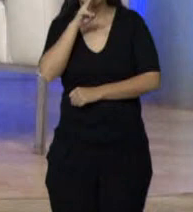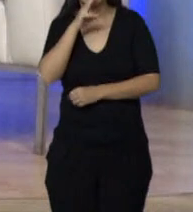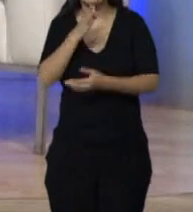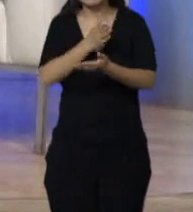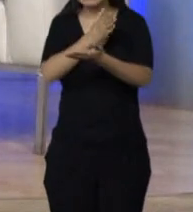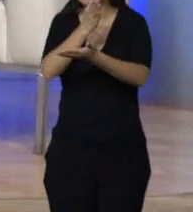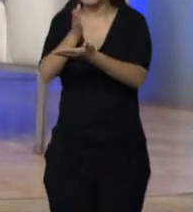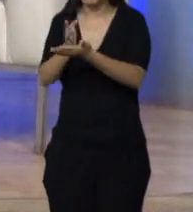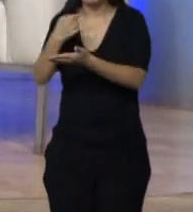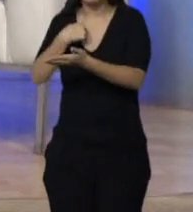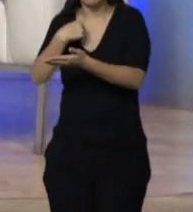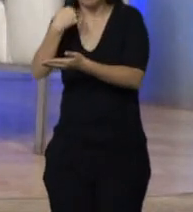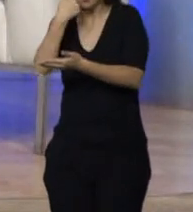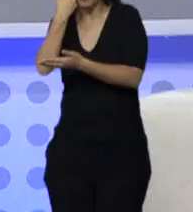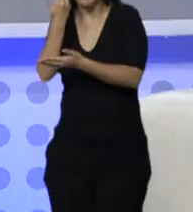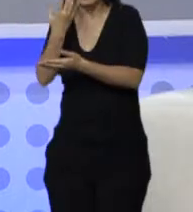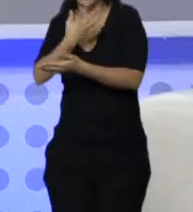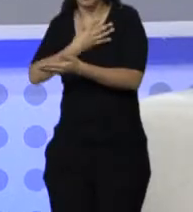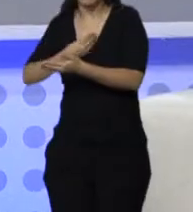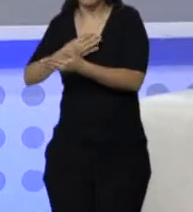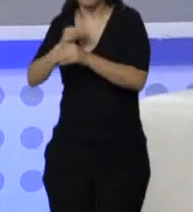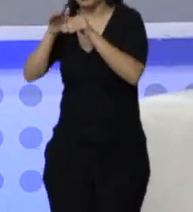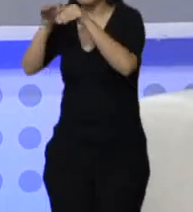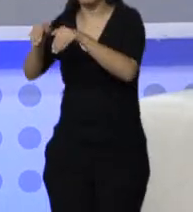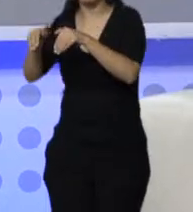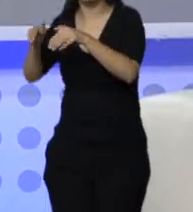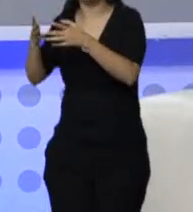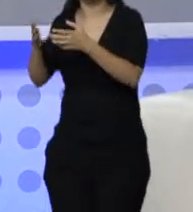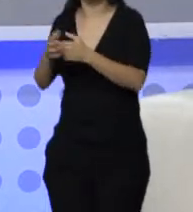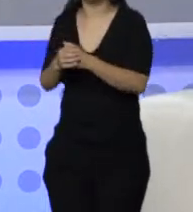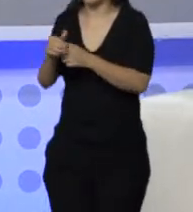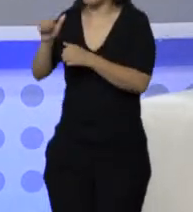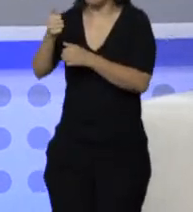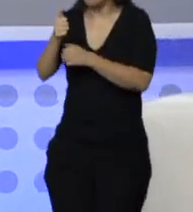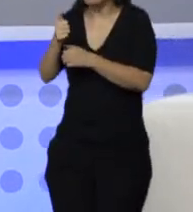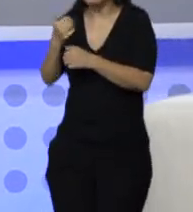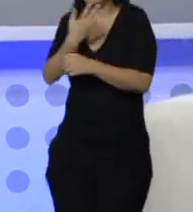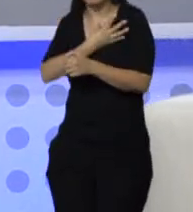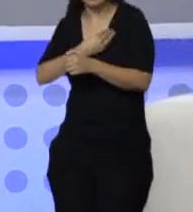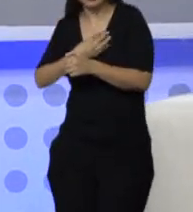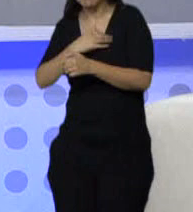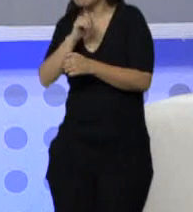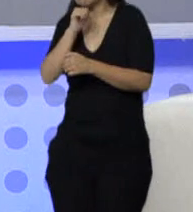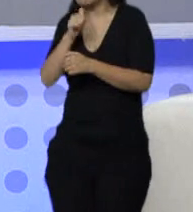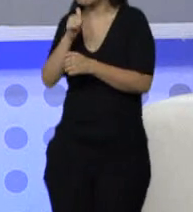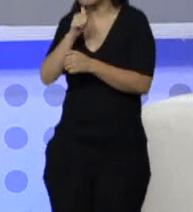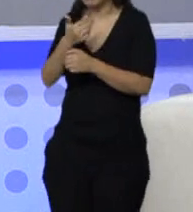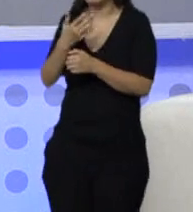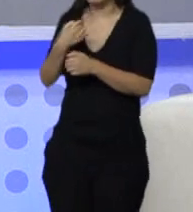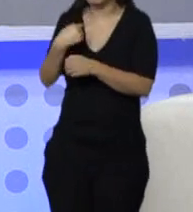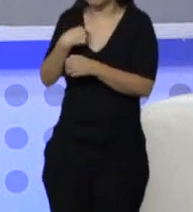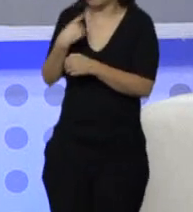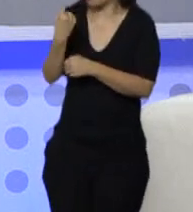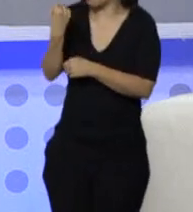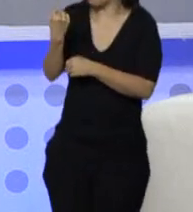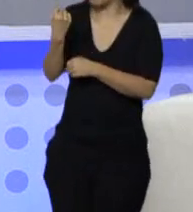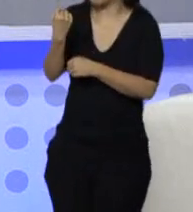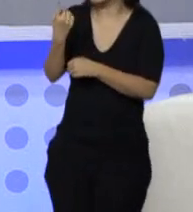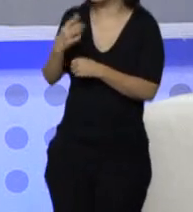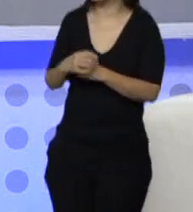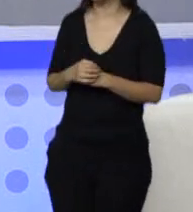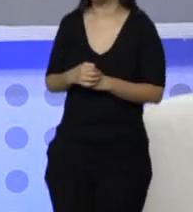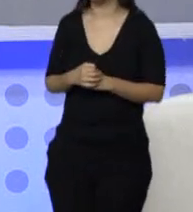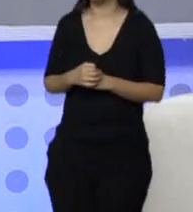bueno quiero inscribirme por primera vez no tengo hermanos o digo no tengo otro hijo aquí ni mi hija o mi hijo es es